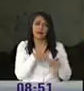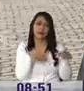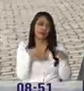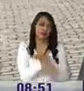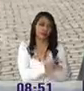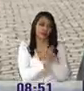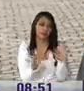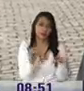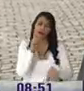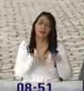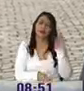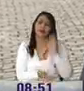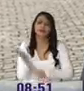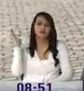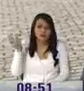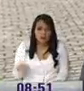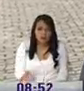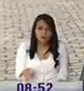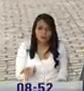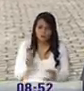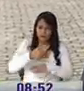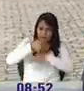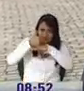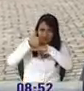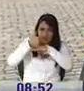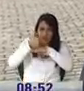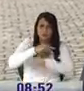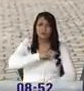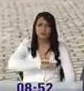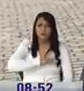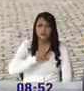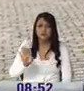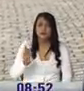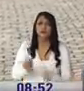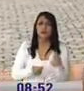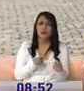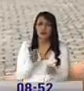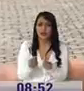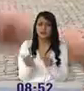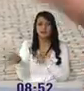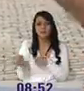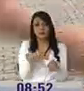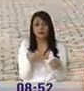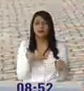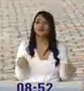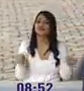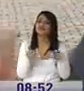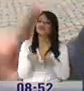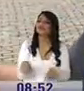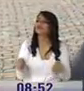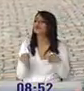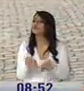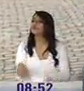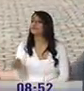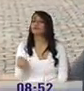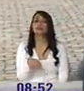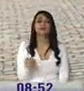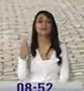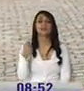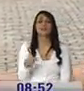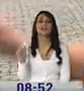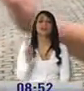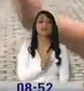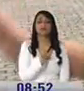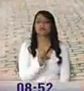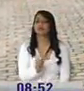lastimosamente los entes gubernamentales como el municipio vino se paseó acá con ciertas personas